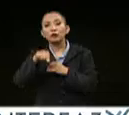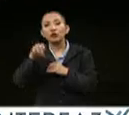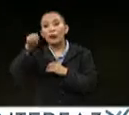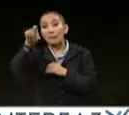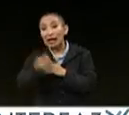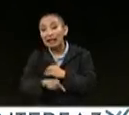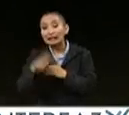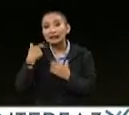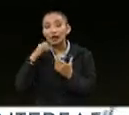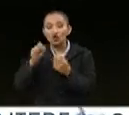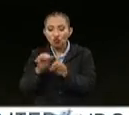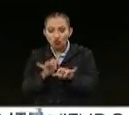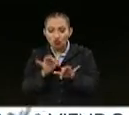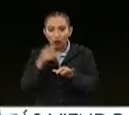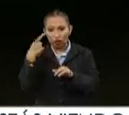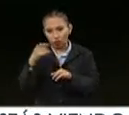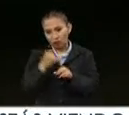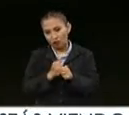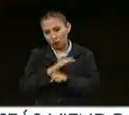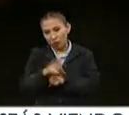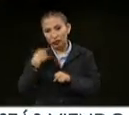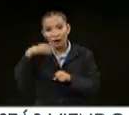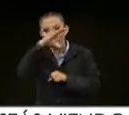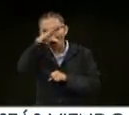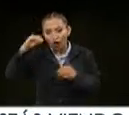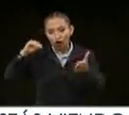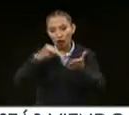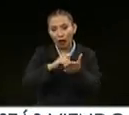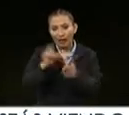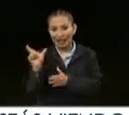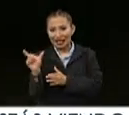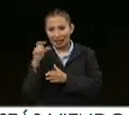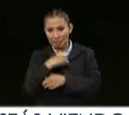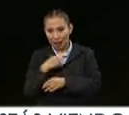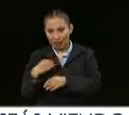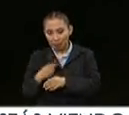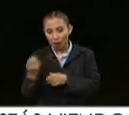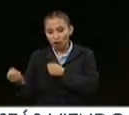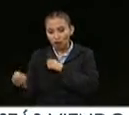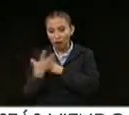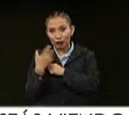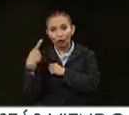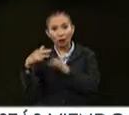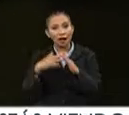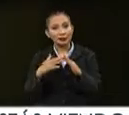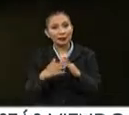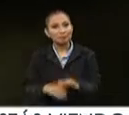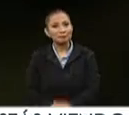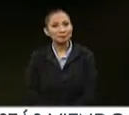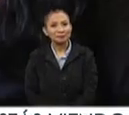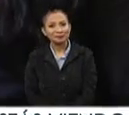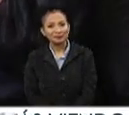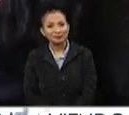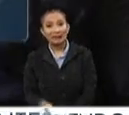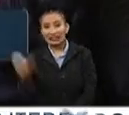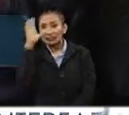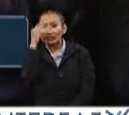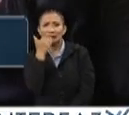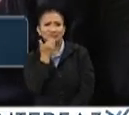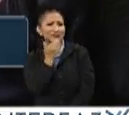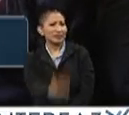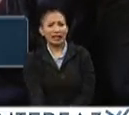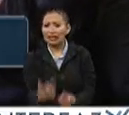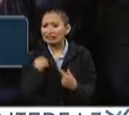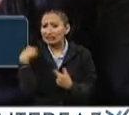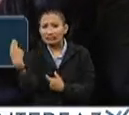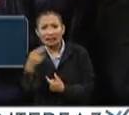clubdeciencia.mx, ingresar unos datos, subir una fotografía y tu credencial de miembro te llegará hasta la puerta de tu casa. la ciencia es buena, que